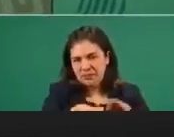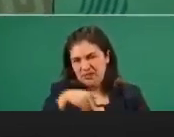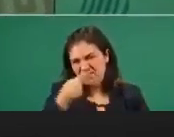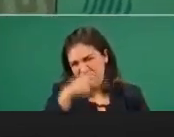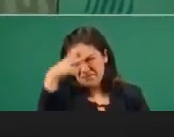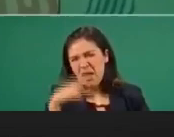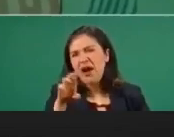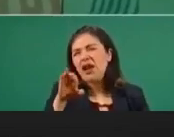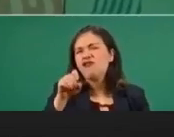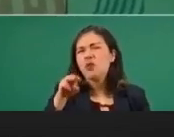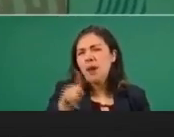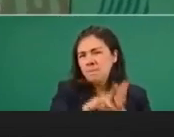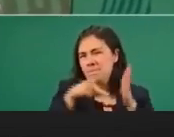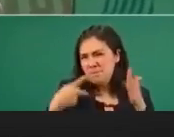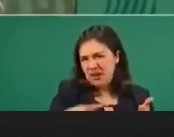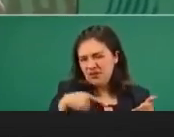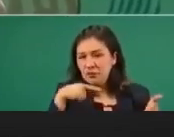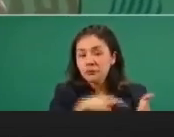México,